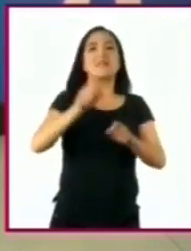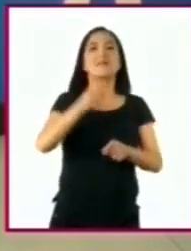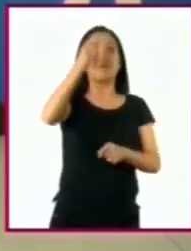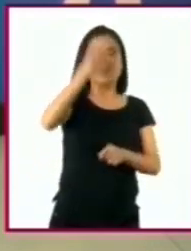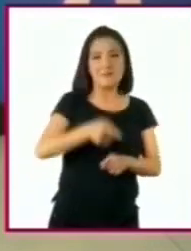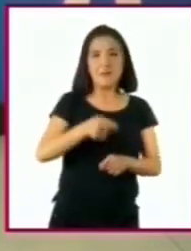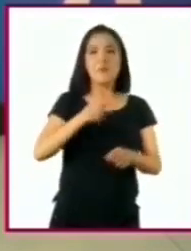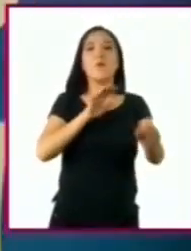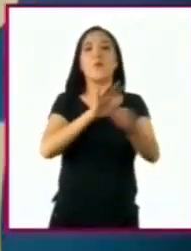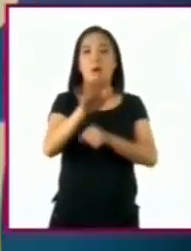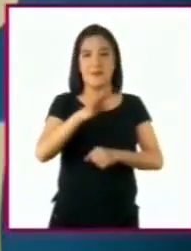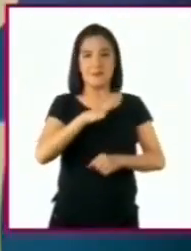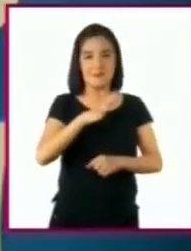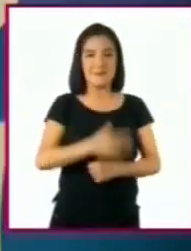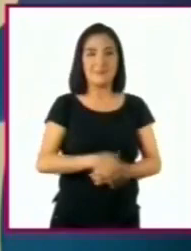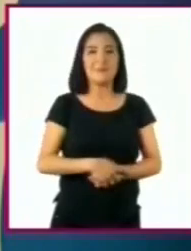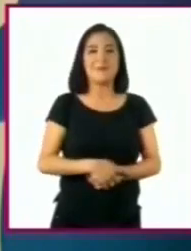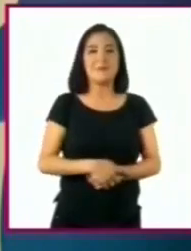entre ellas.